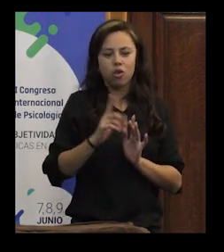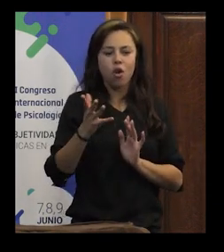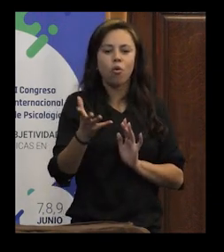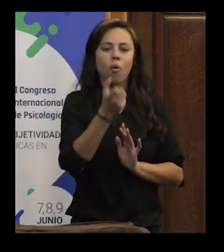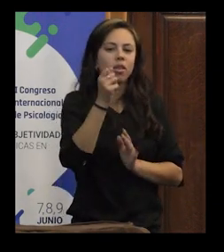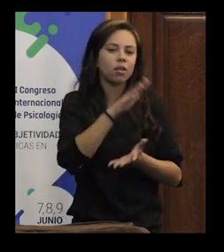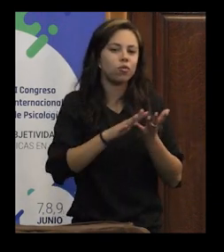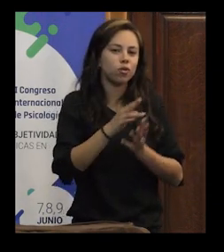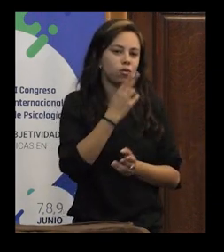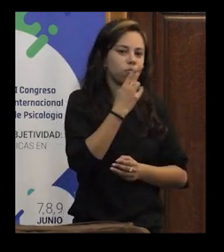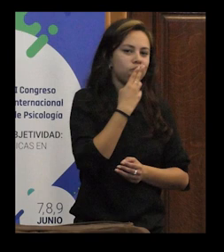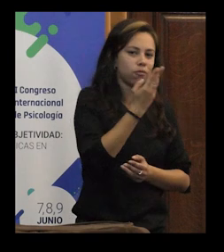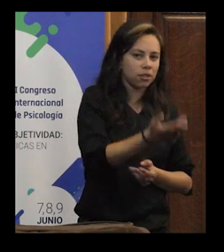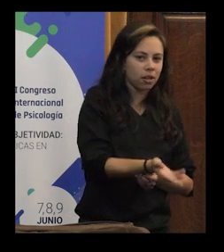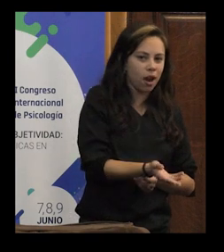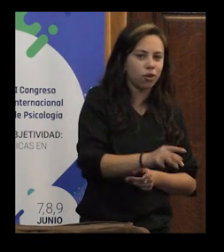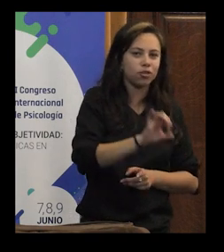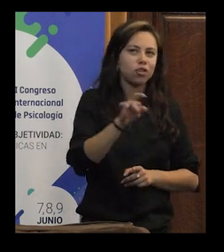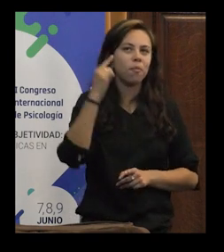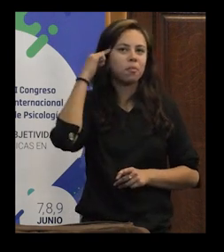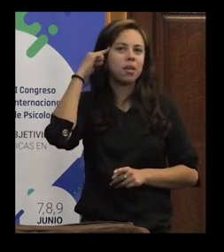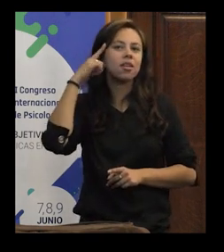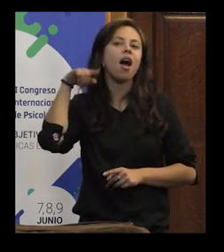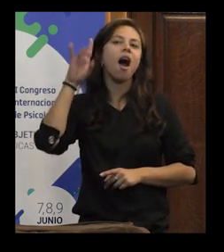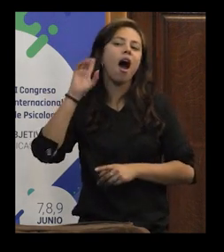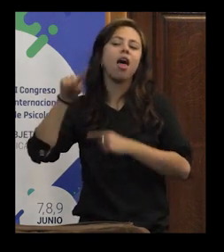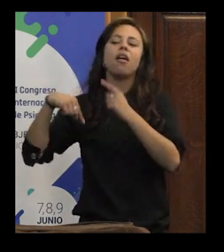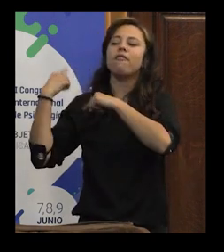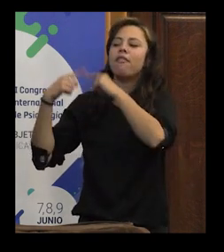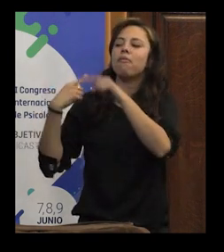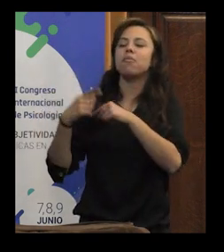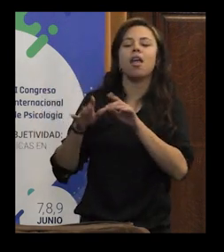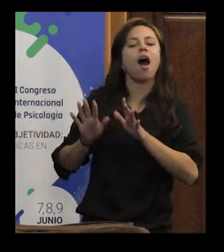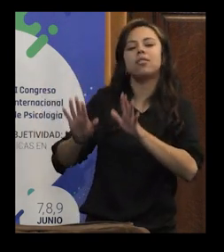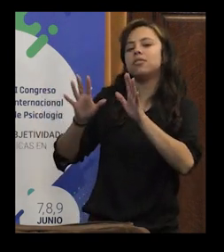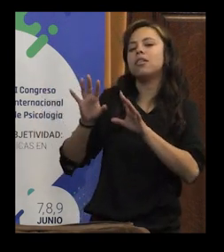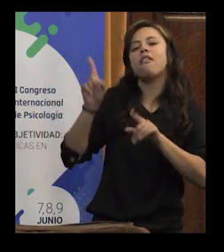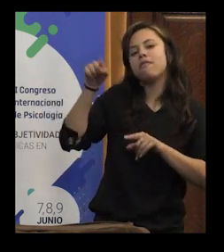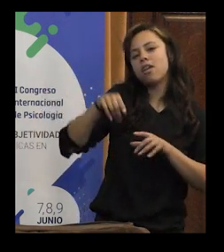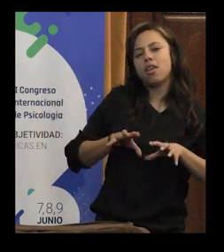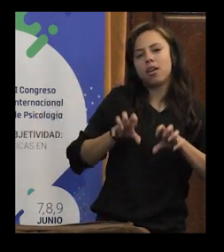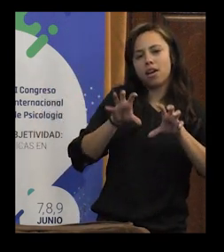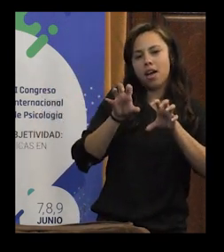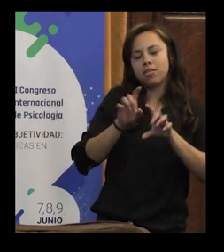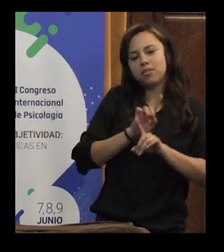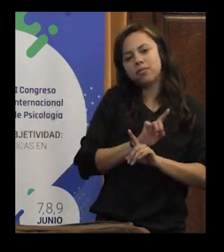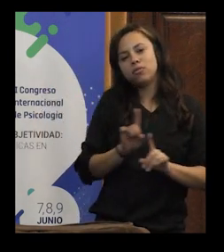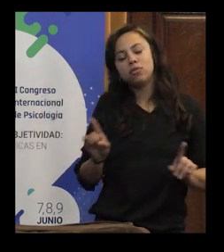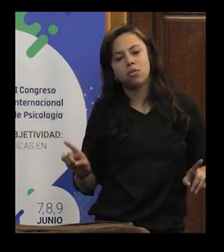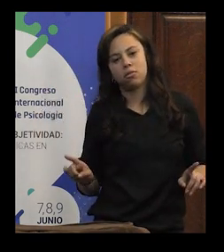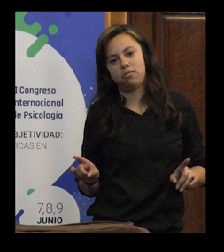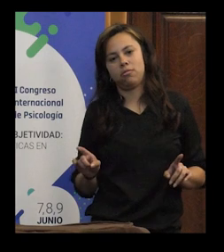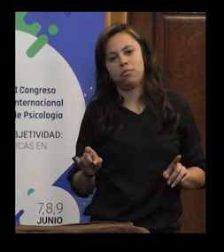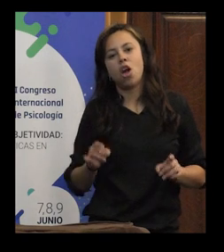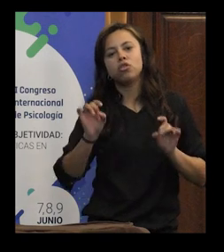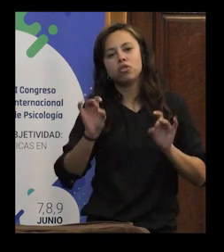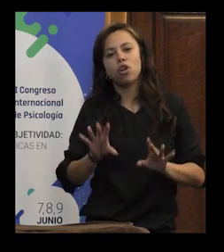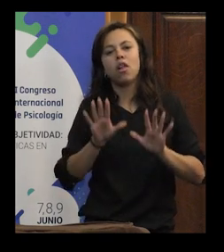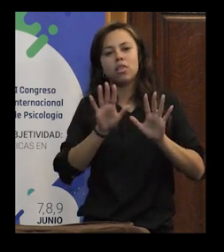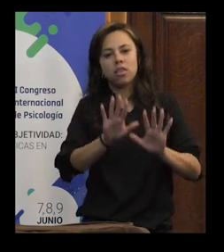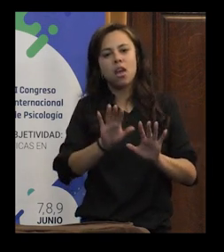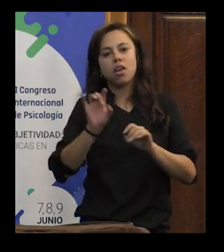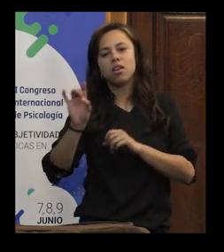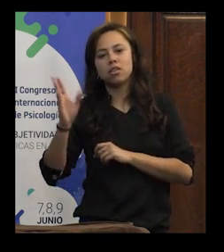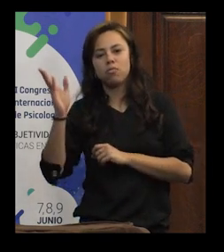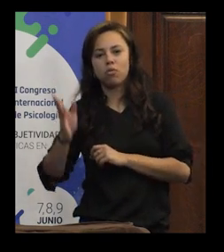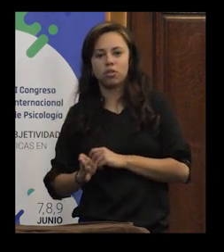la investigación sobre determinantes ambientales y otros determinantes no médicos